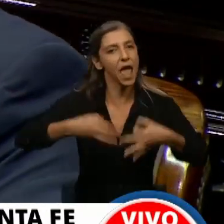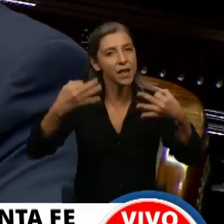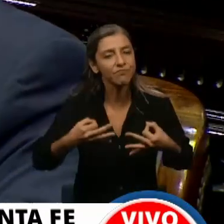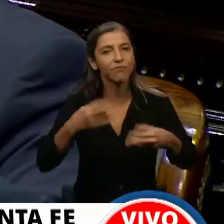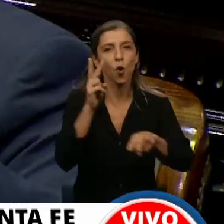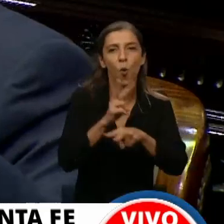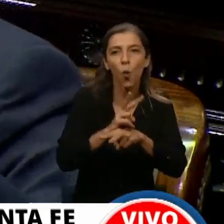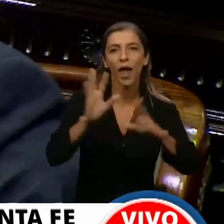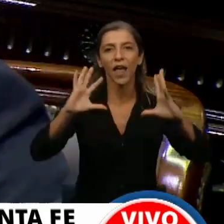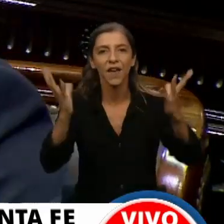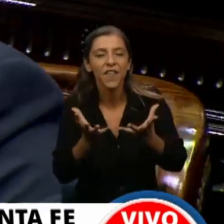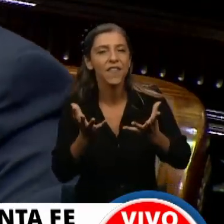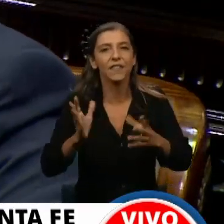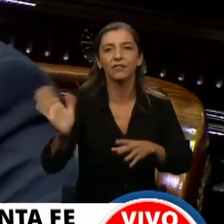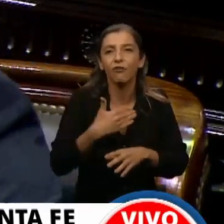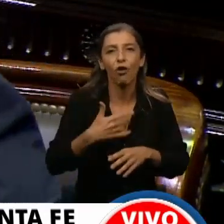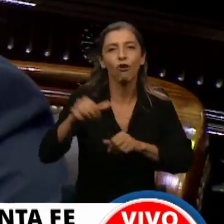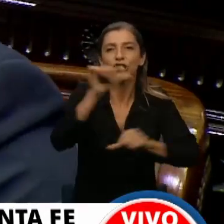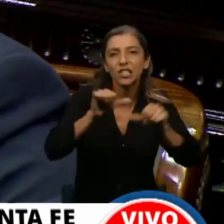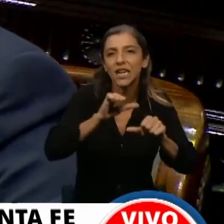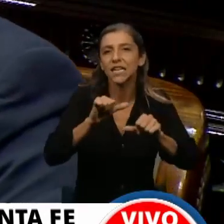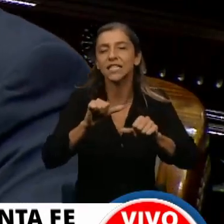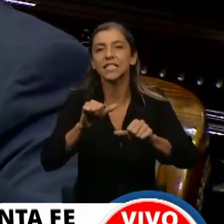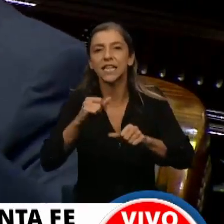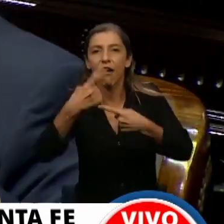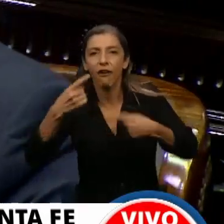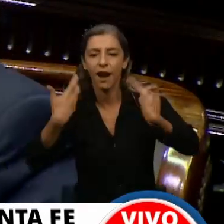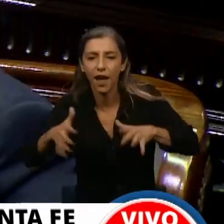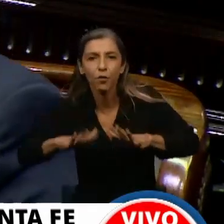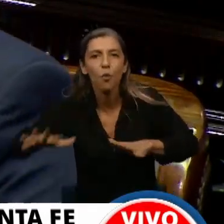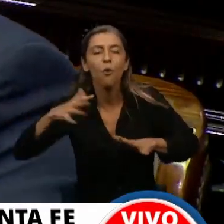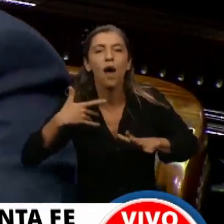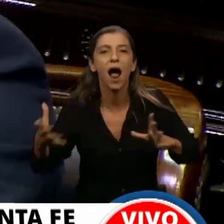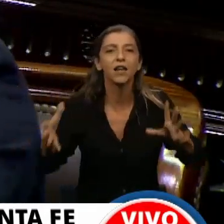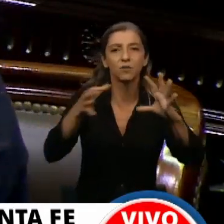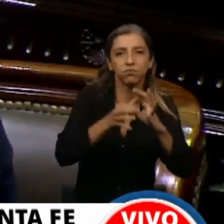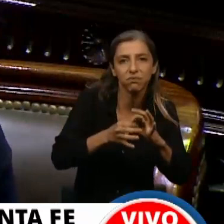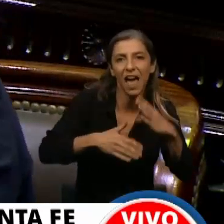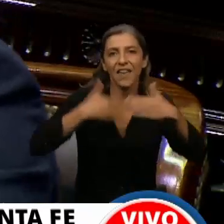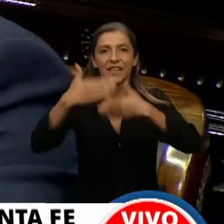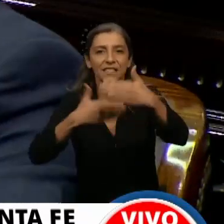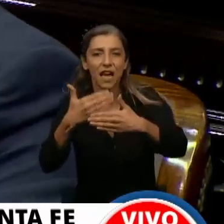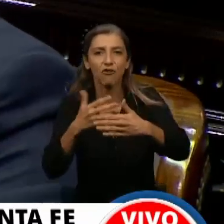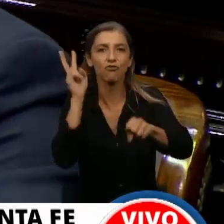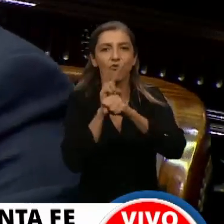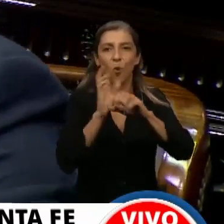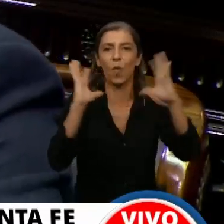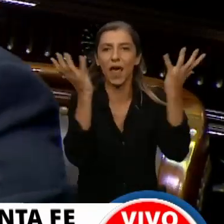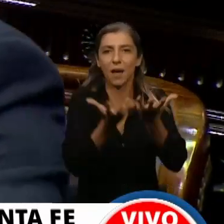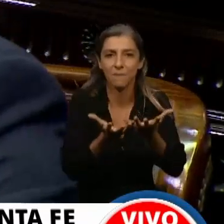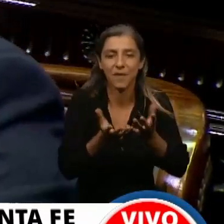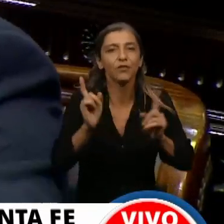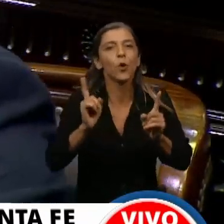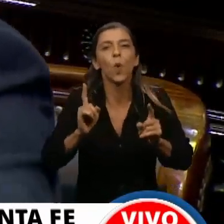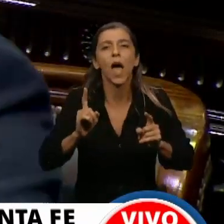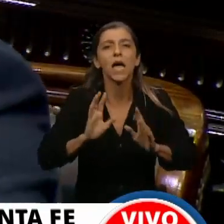la salida es integrar ciencia y recursos naturales, desarrollo y preservación de ambiente, no tener